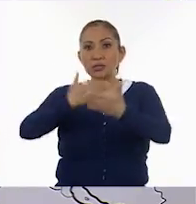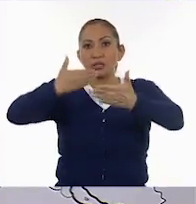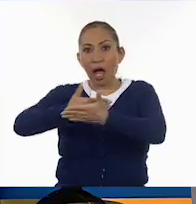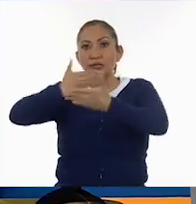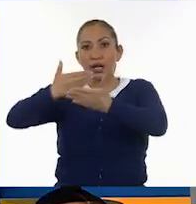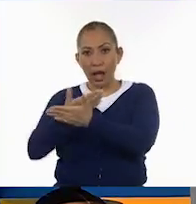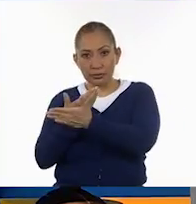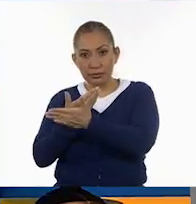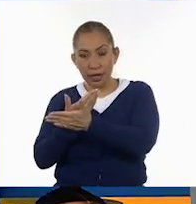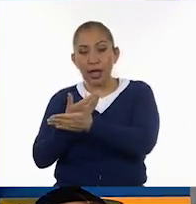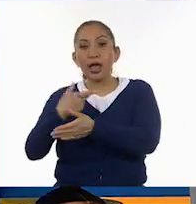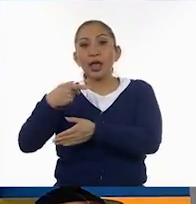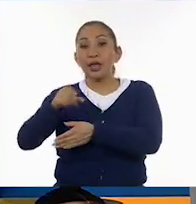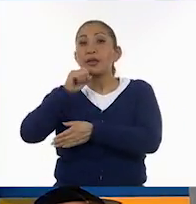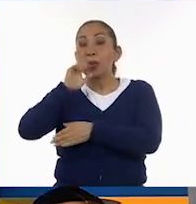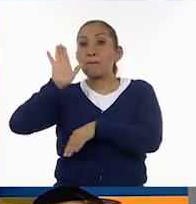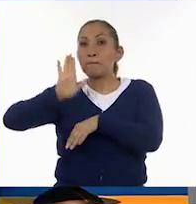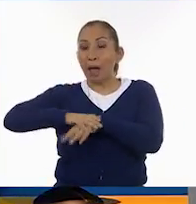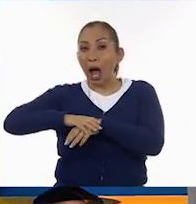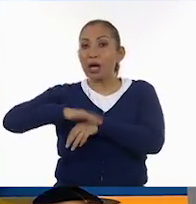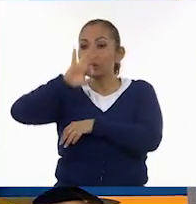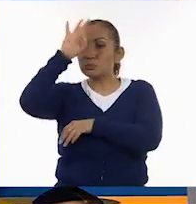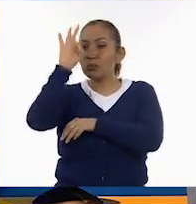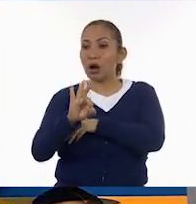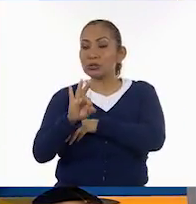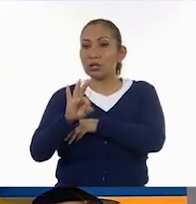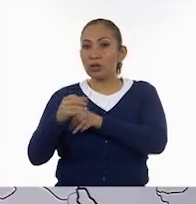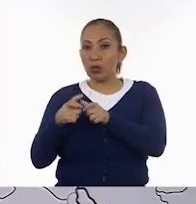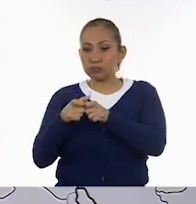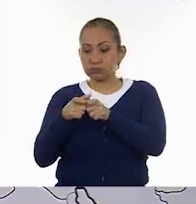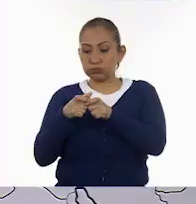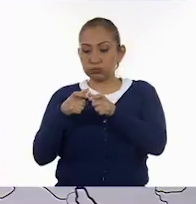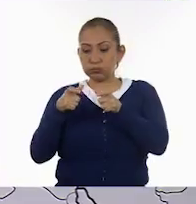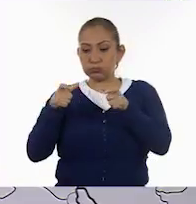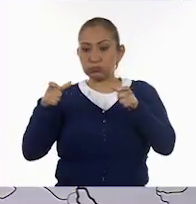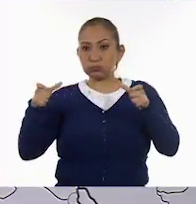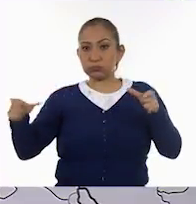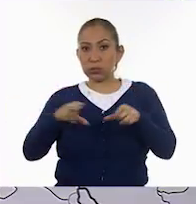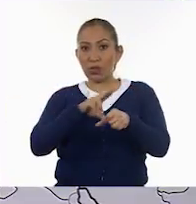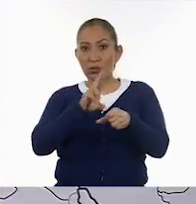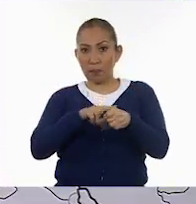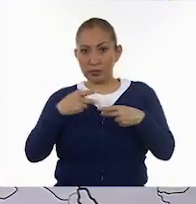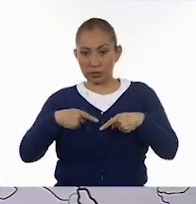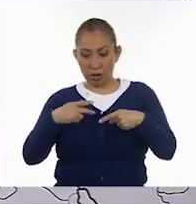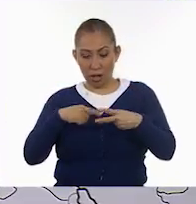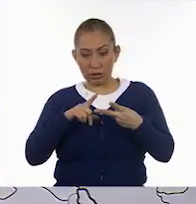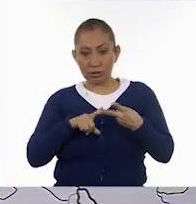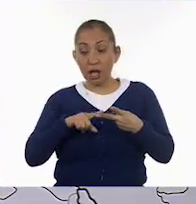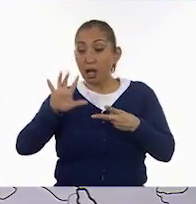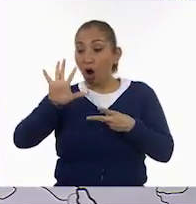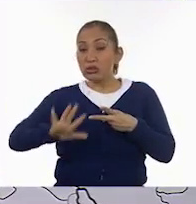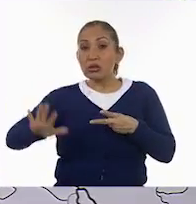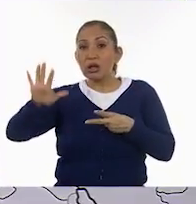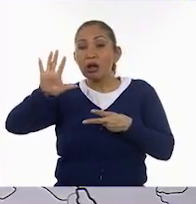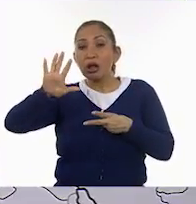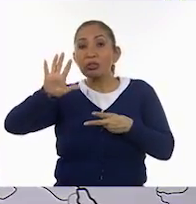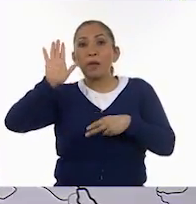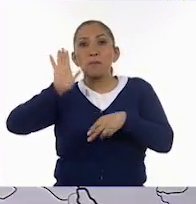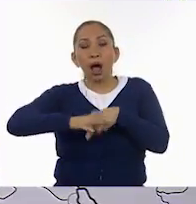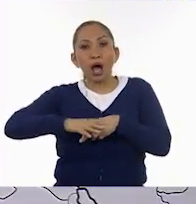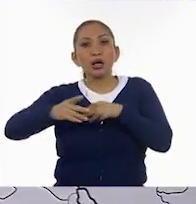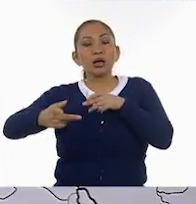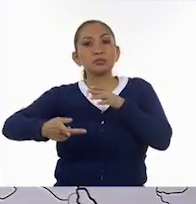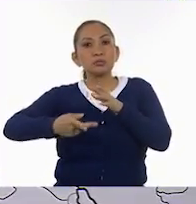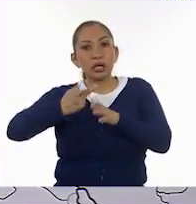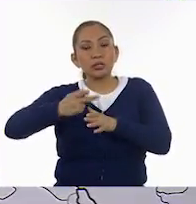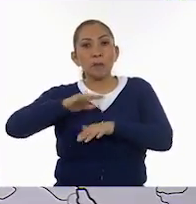nacimientos. También es el que tiene el mayor porcentaje de crecimiento natural. Y es el continente con mayor índice